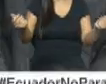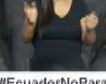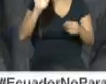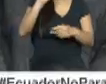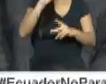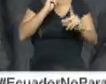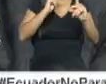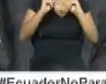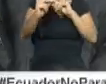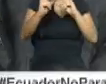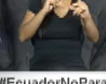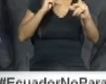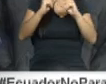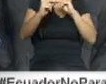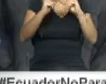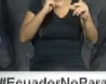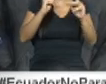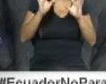diálogo